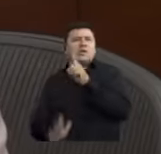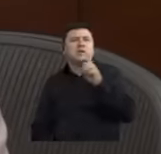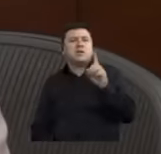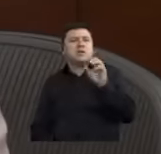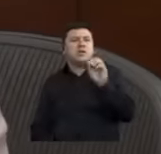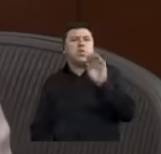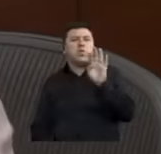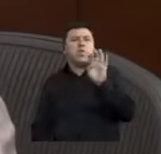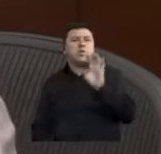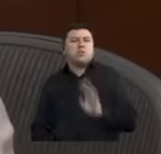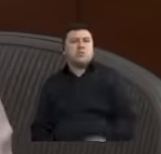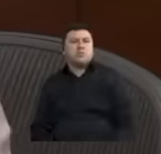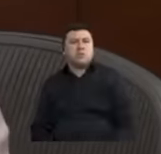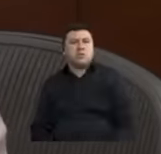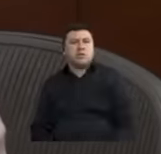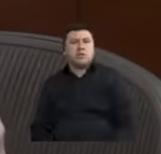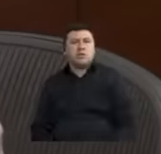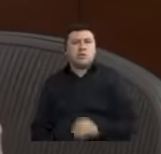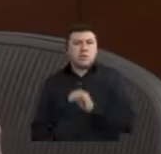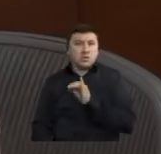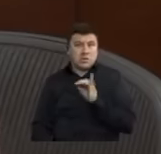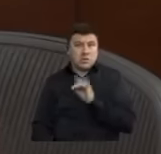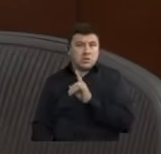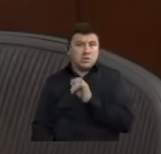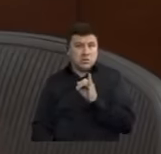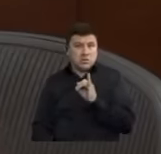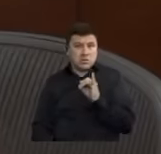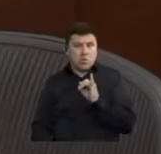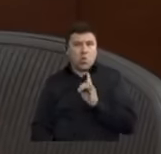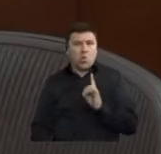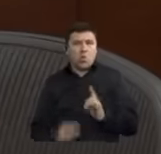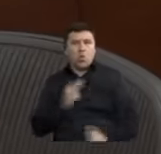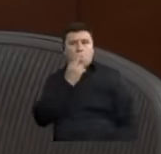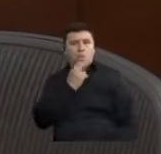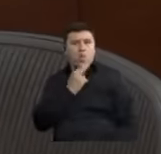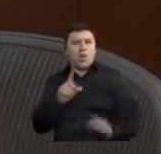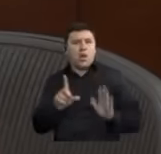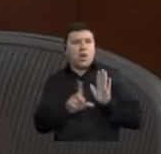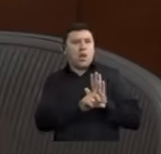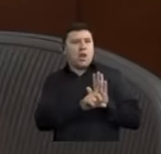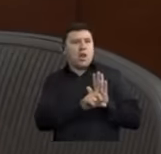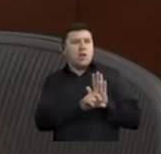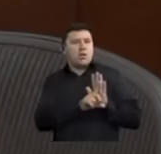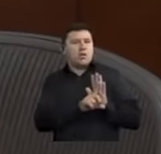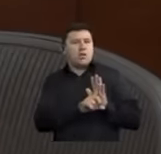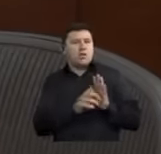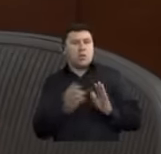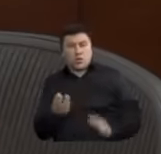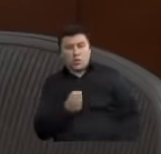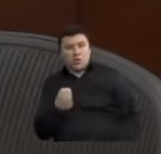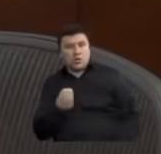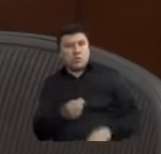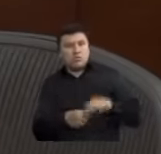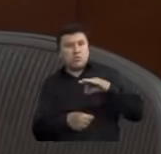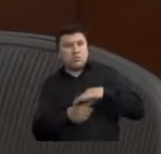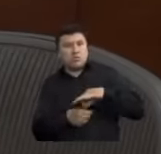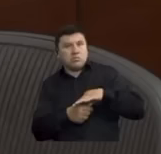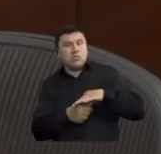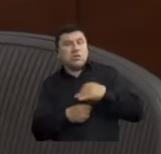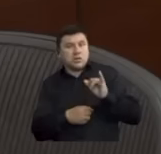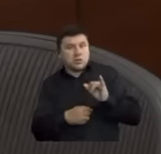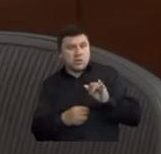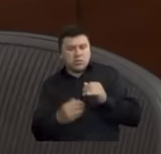109? ¿Será que la izquierda tiene licencia para no cumplir la ley? El Consejo Nacional Electoral entregó